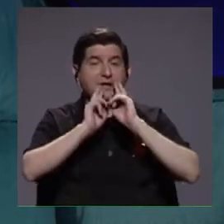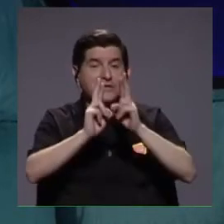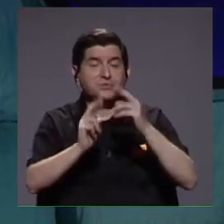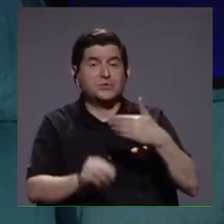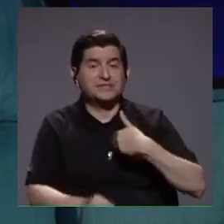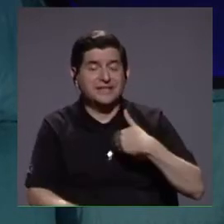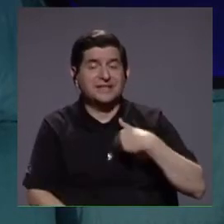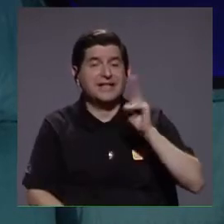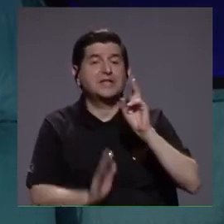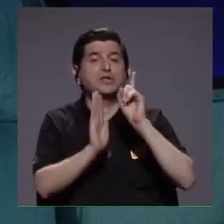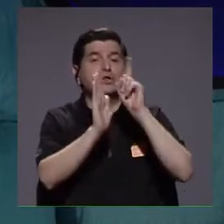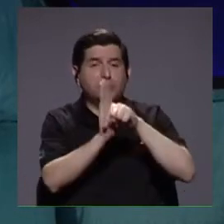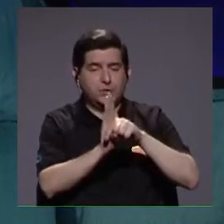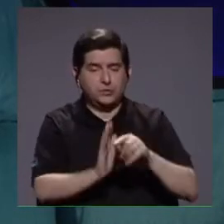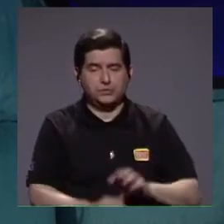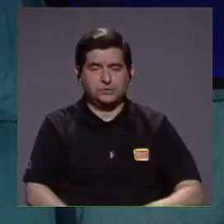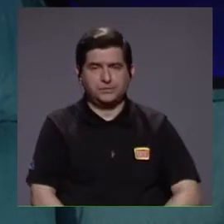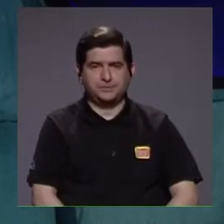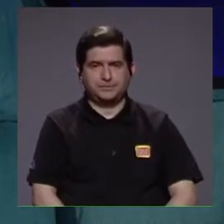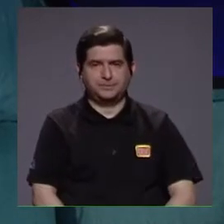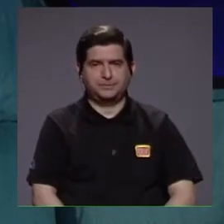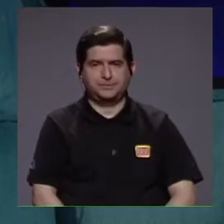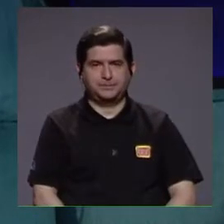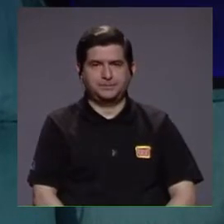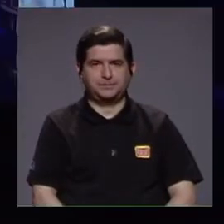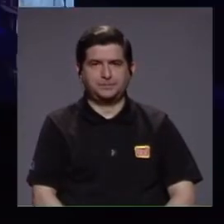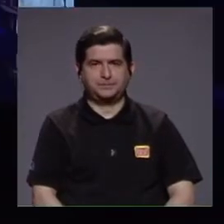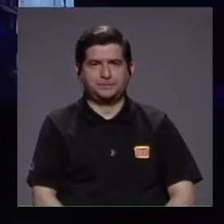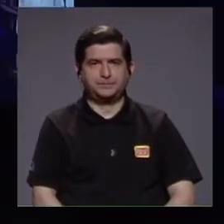estas respuestas cuentan con 2 minutos.